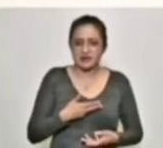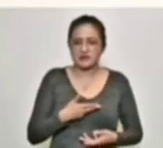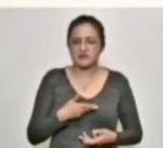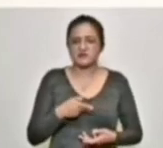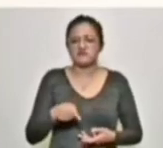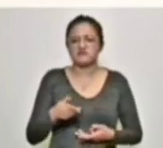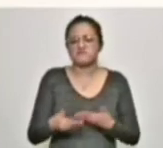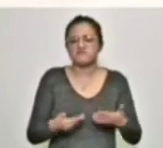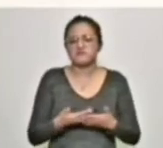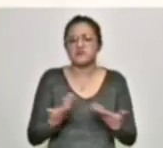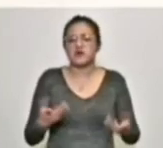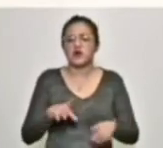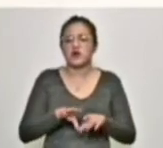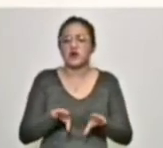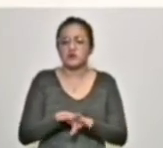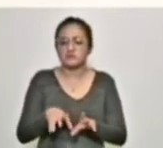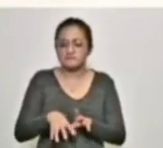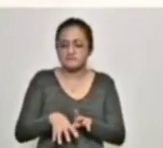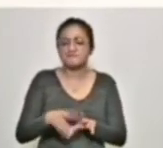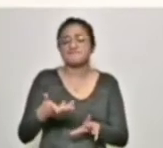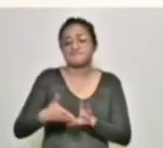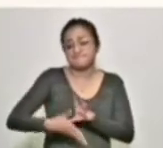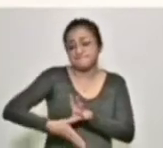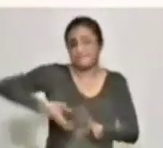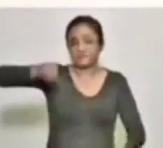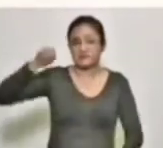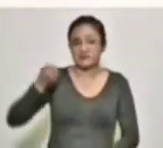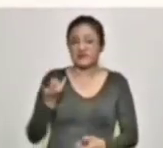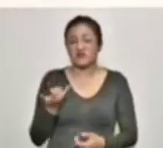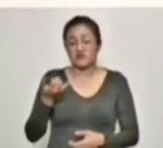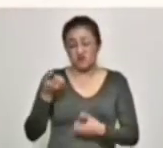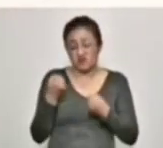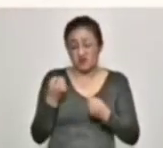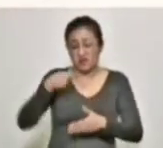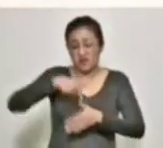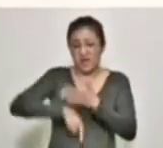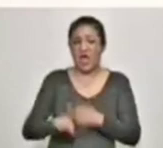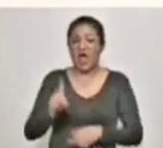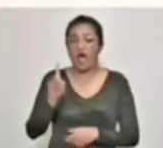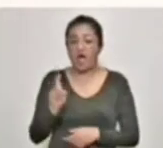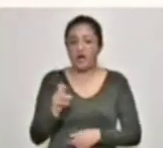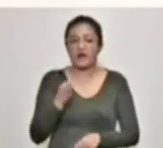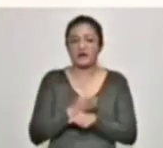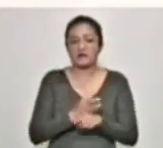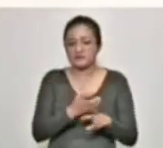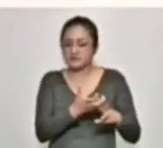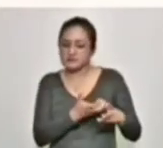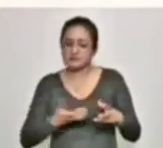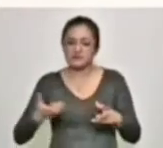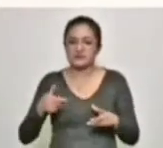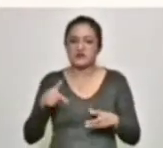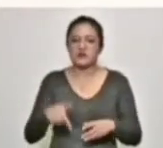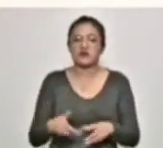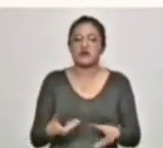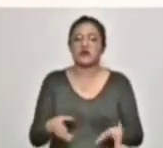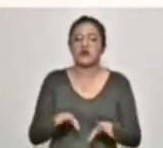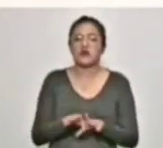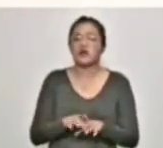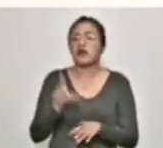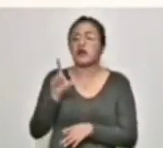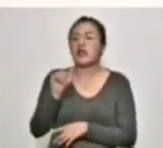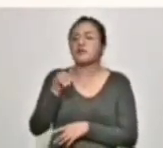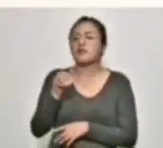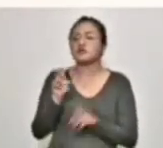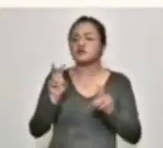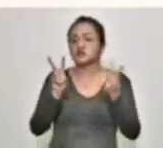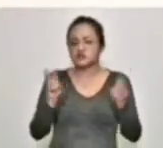una extracción intensiva de agua y que esto ha arrastrado los limos o las arcillas,